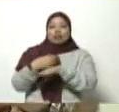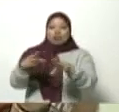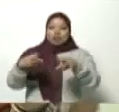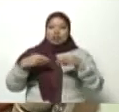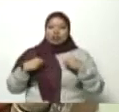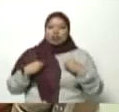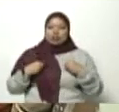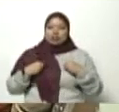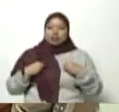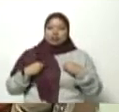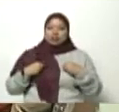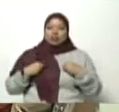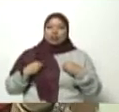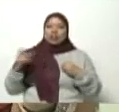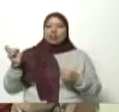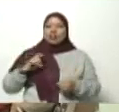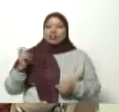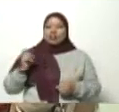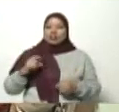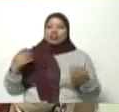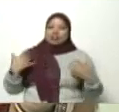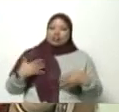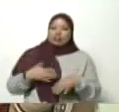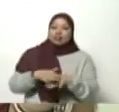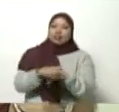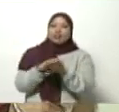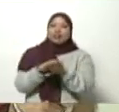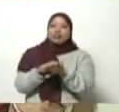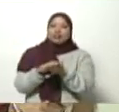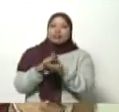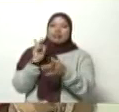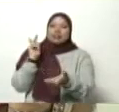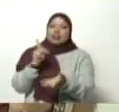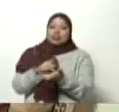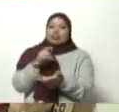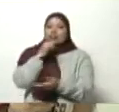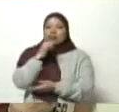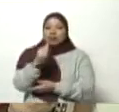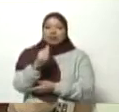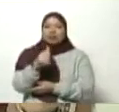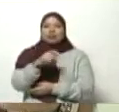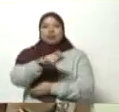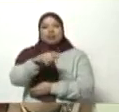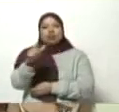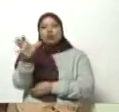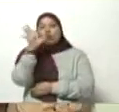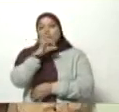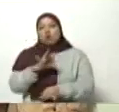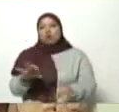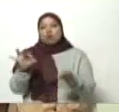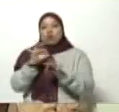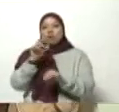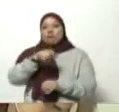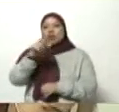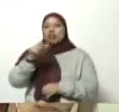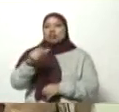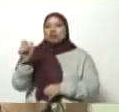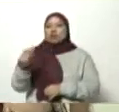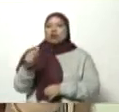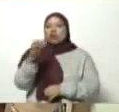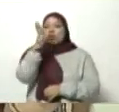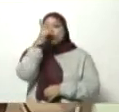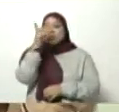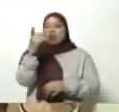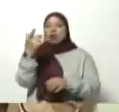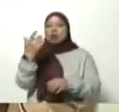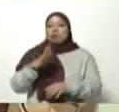reconocimiento tácito, implícito, a la presencia de alguien ahí. Ahí no hay arrocero. Los de